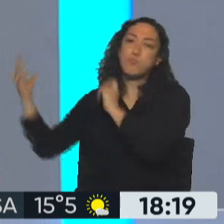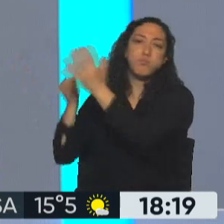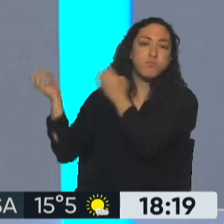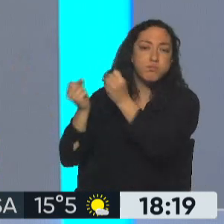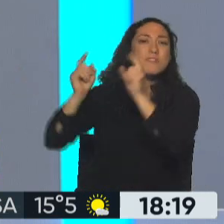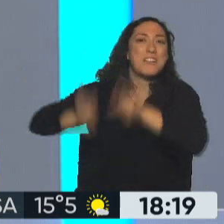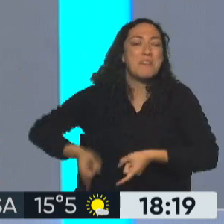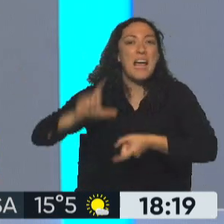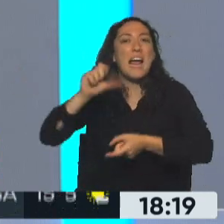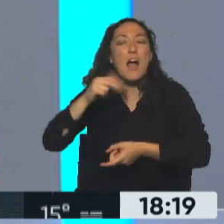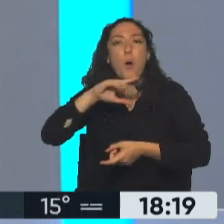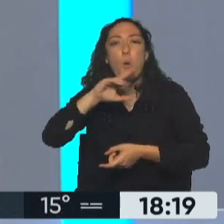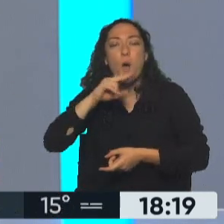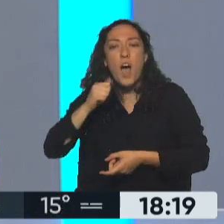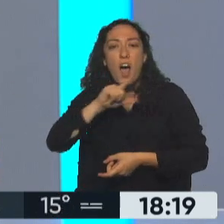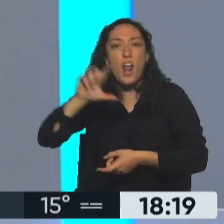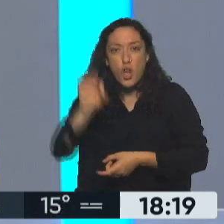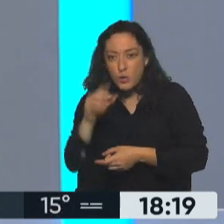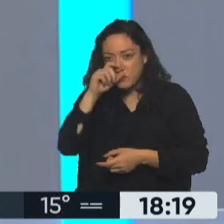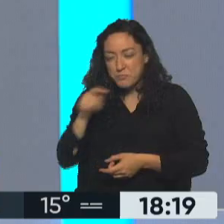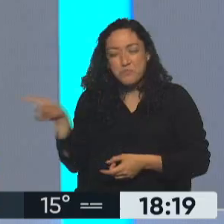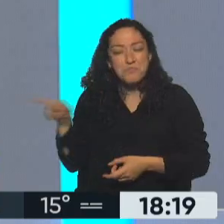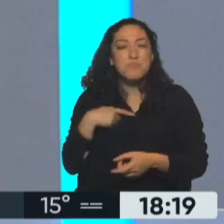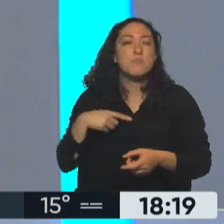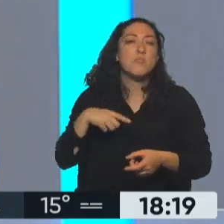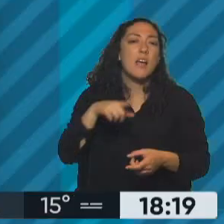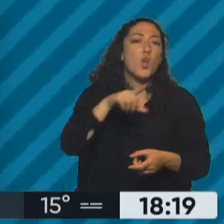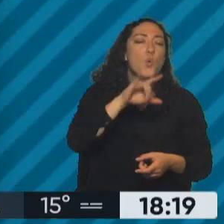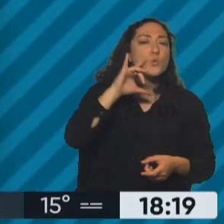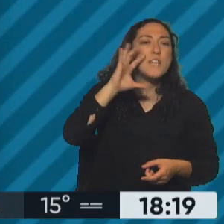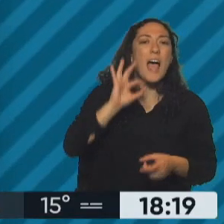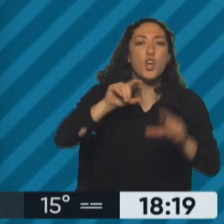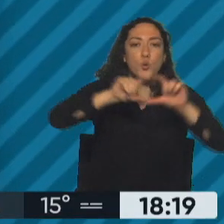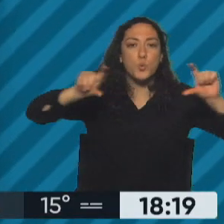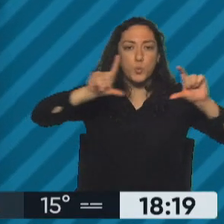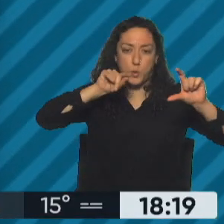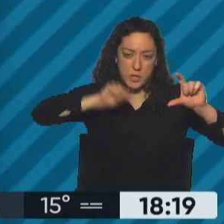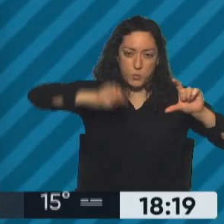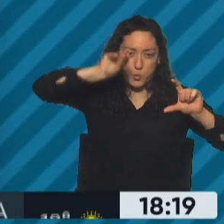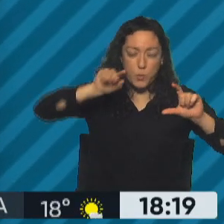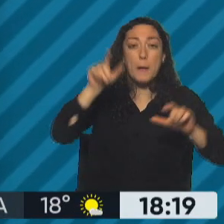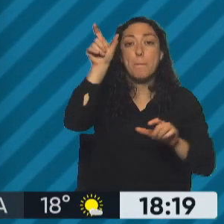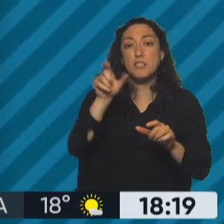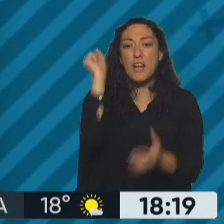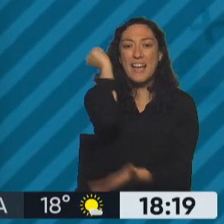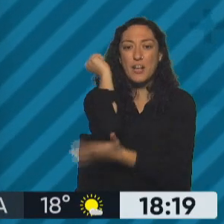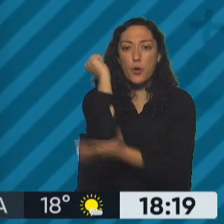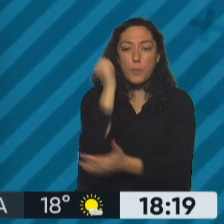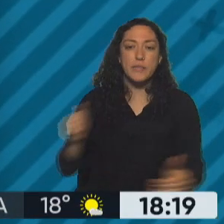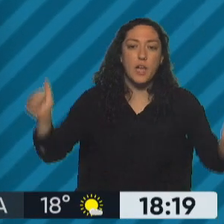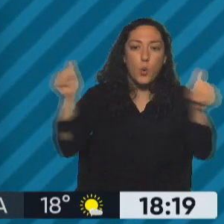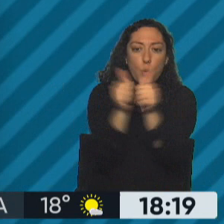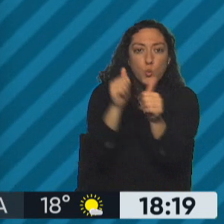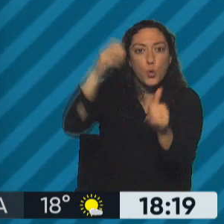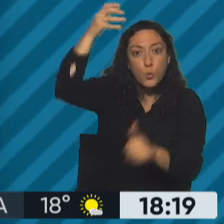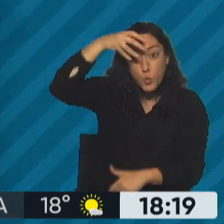si no, fíjate este Twitter, que en este caso es de Luciano Laspina. ¿Quién es Luciano Laspina? Bueno, uno de los economistas que está trabajando con